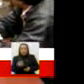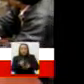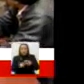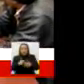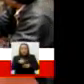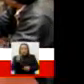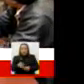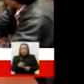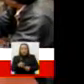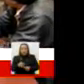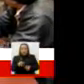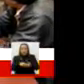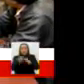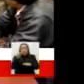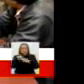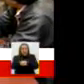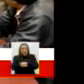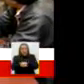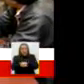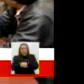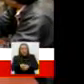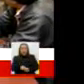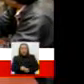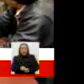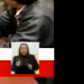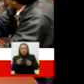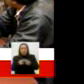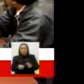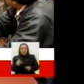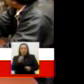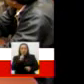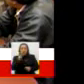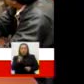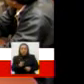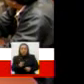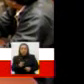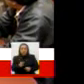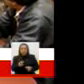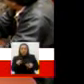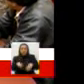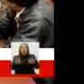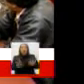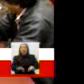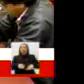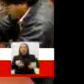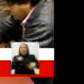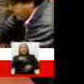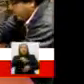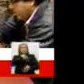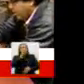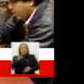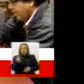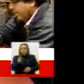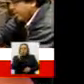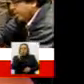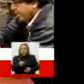absolutamente encapsulado. El congresista no es una persona de alfombras ni de cócteles, es